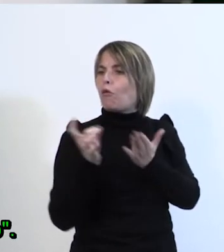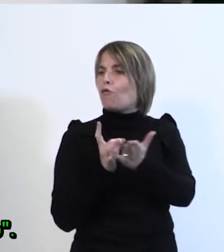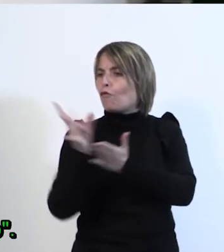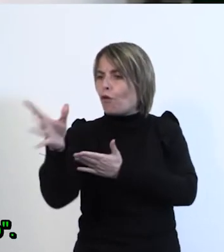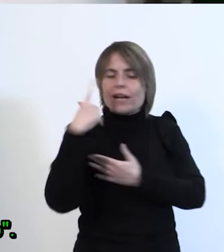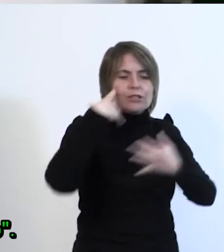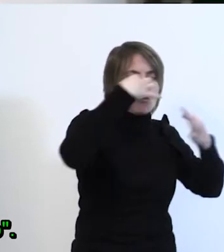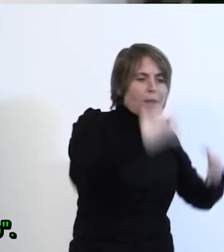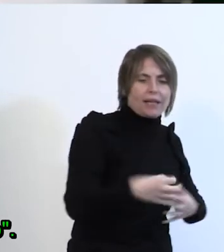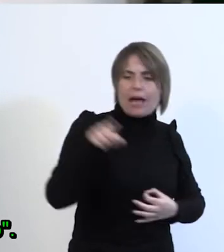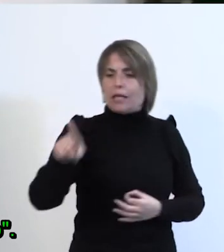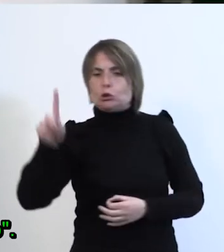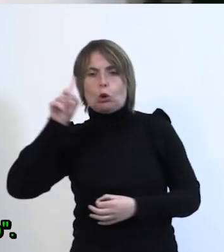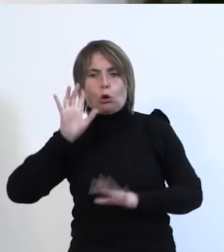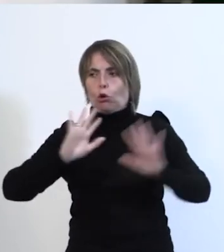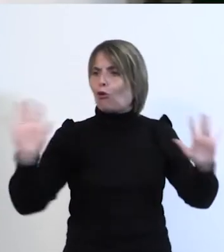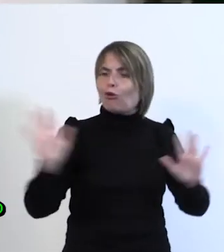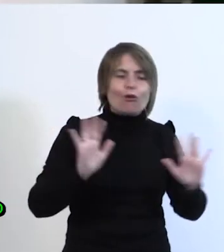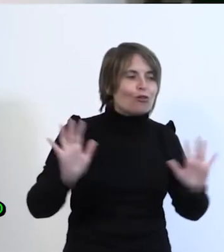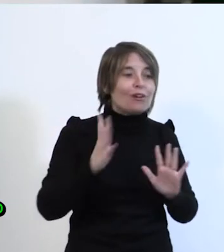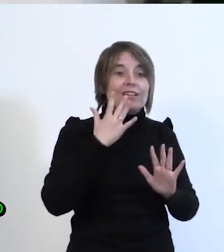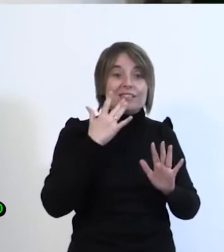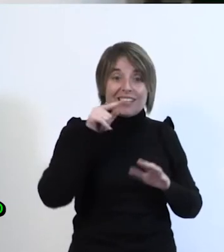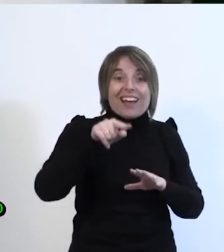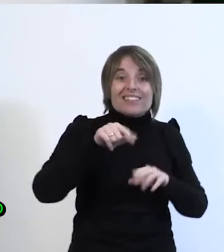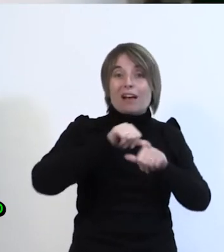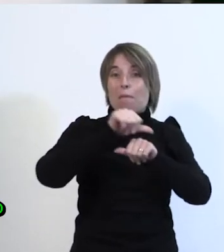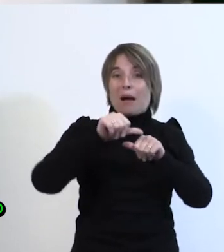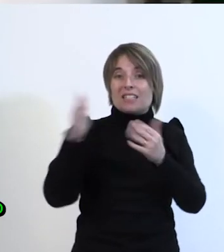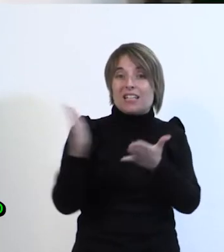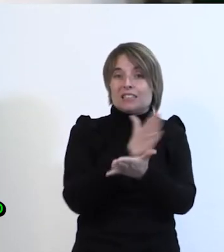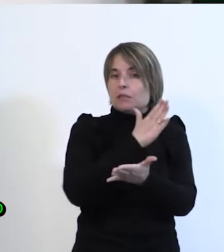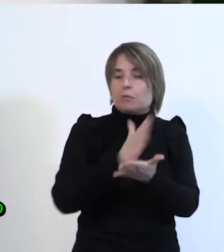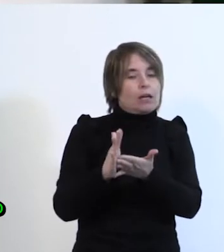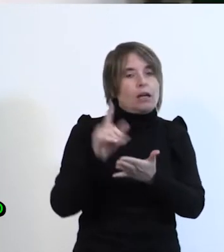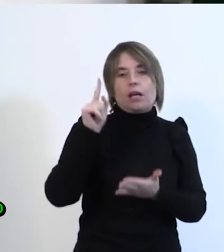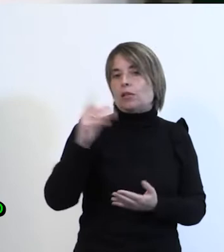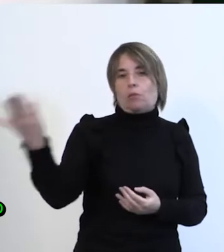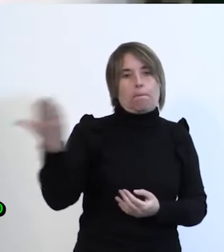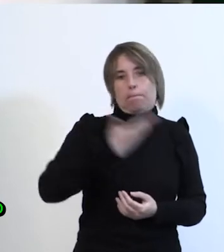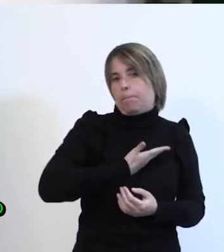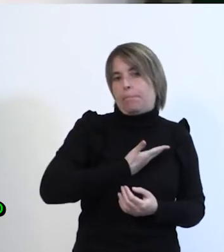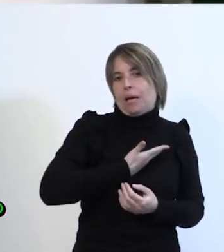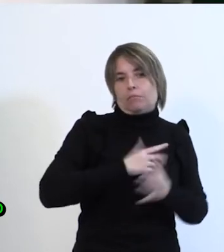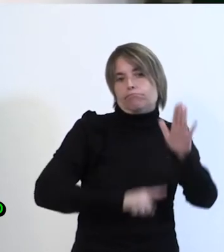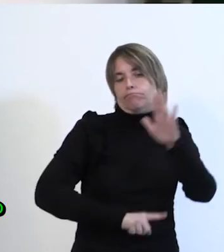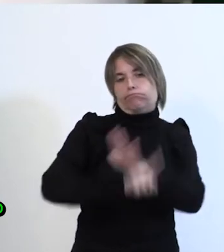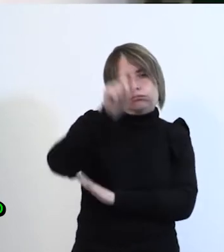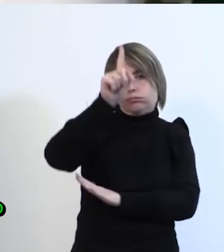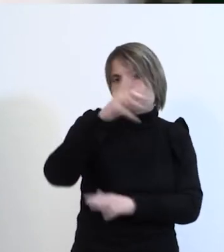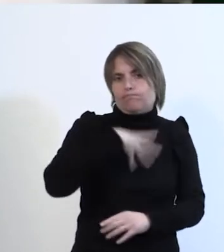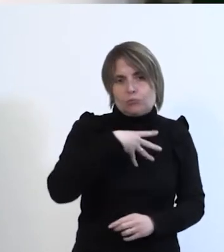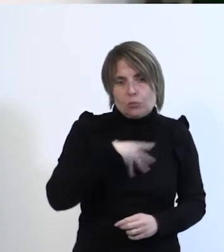que tiene toda la verdad y este no. Si partimos de eso, creo que eso nos puede permitir